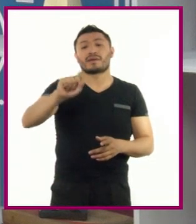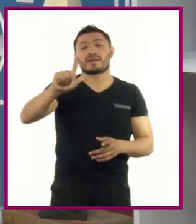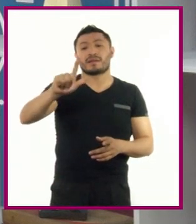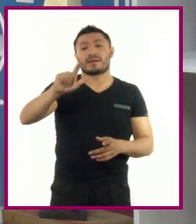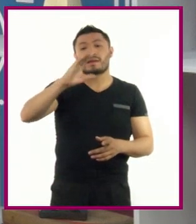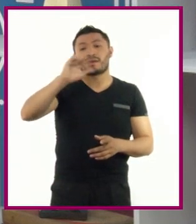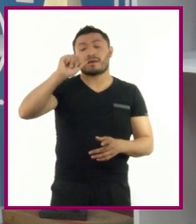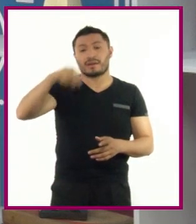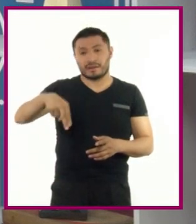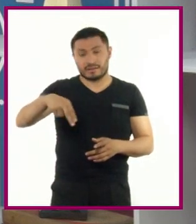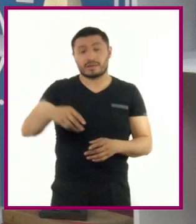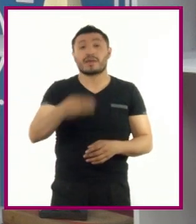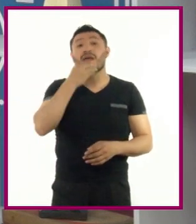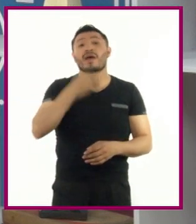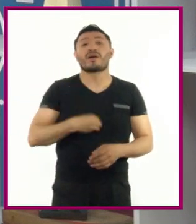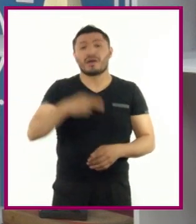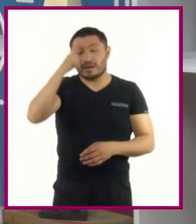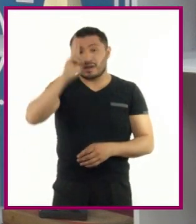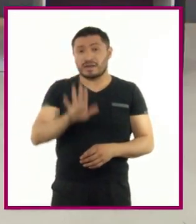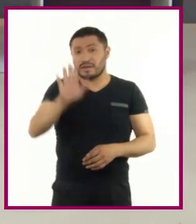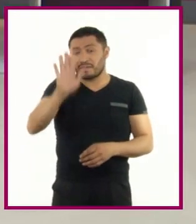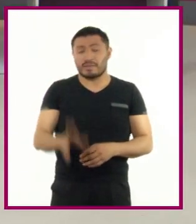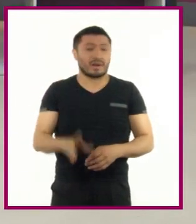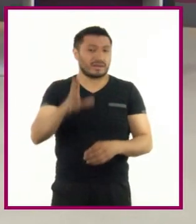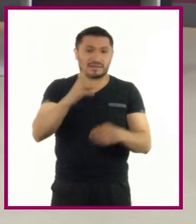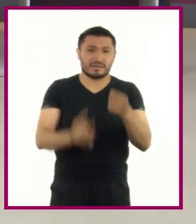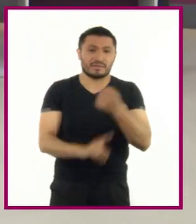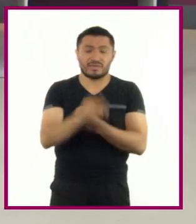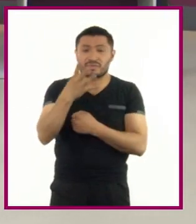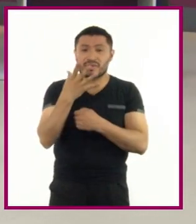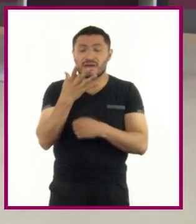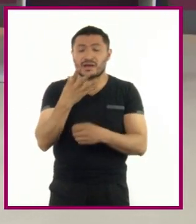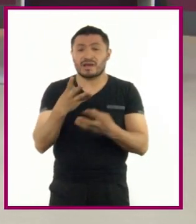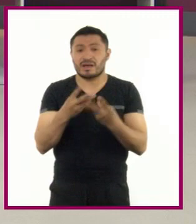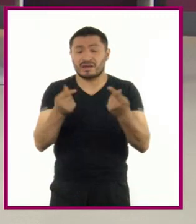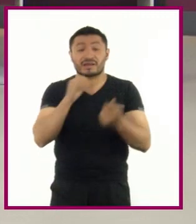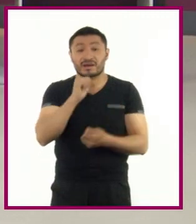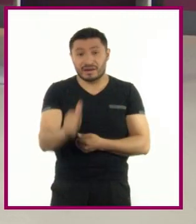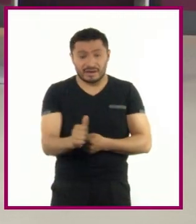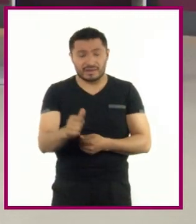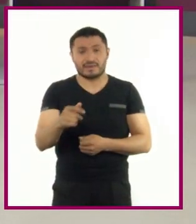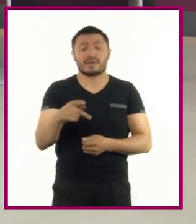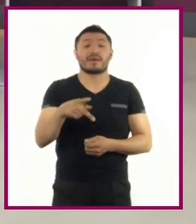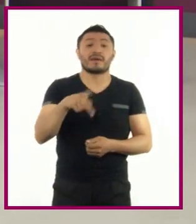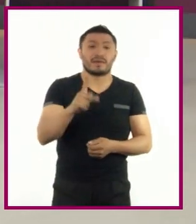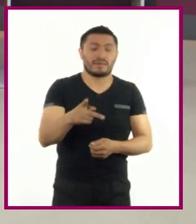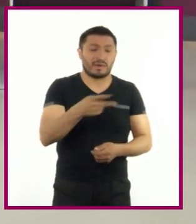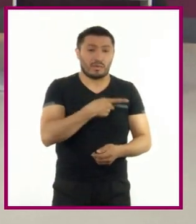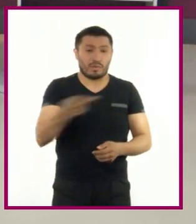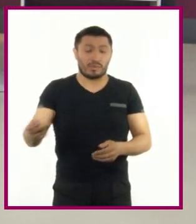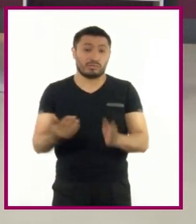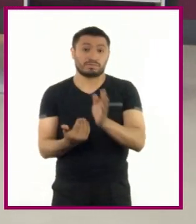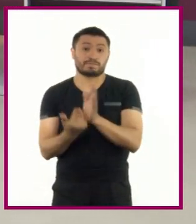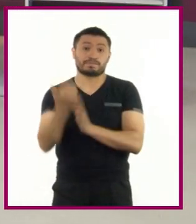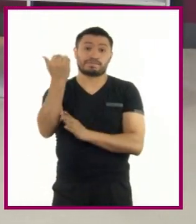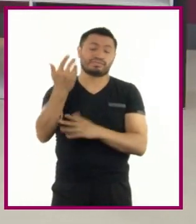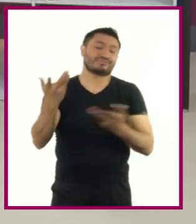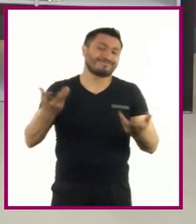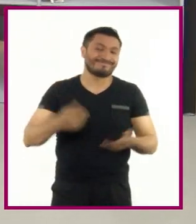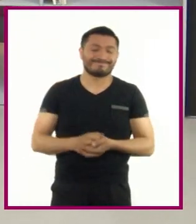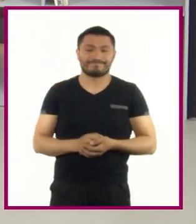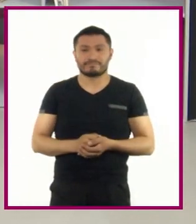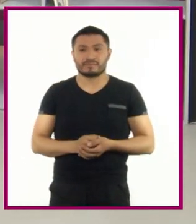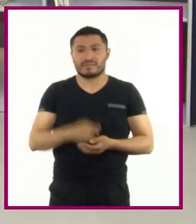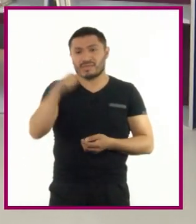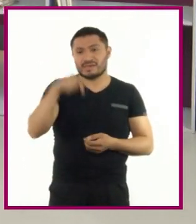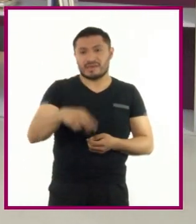haber solucionado los principales problemas económicos de México, y acrecentó algunos otros como la pobreza y la desigualdad,